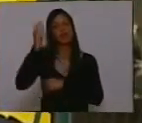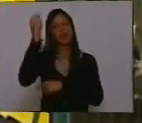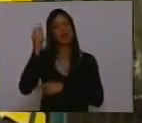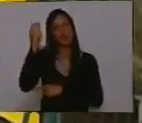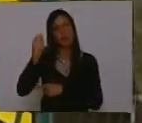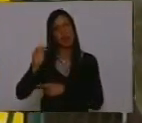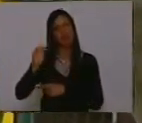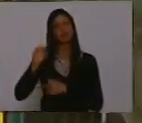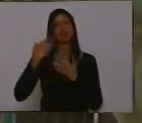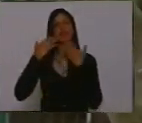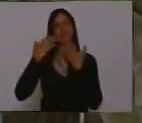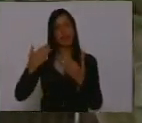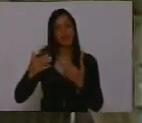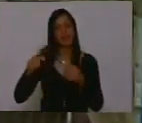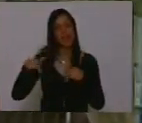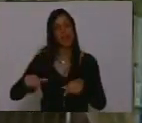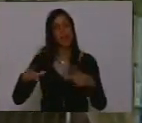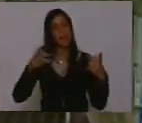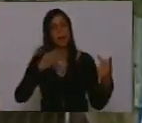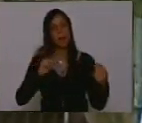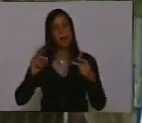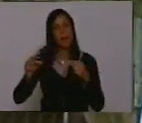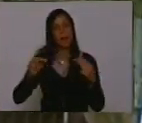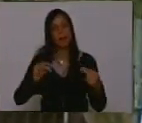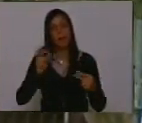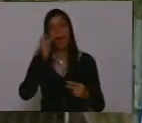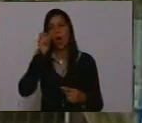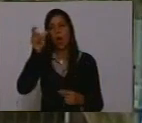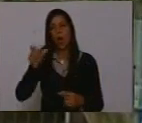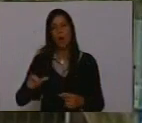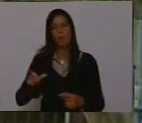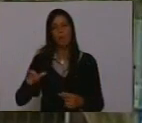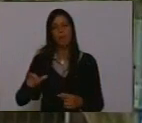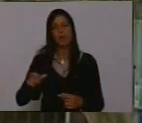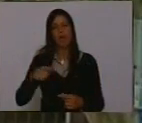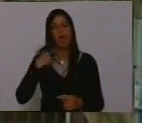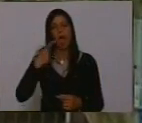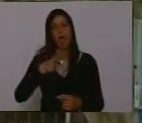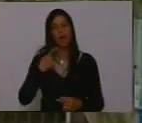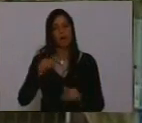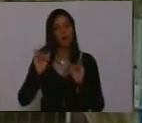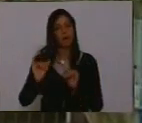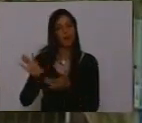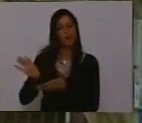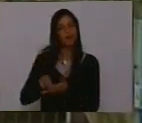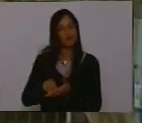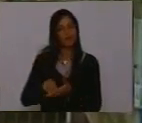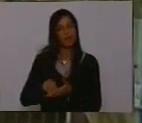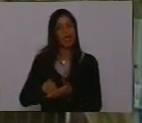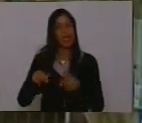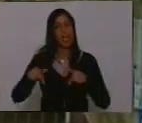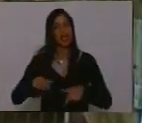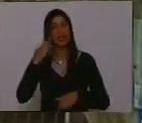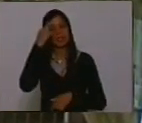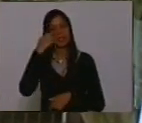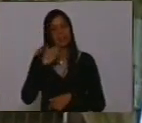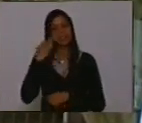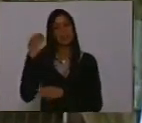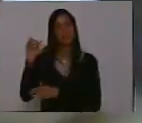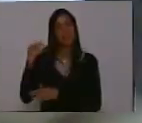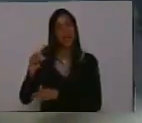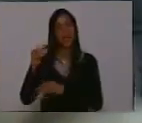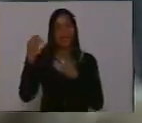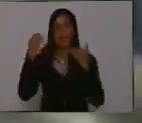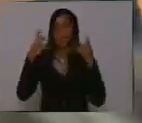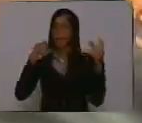debate. Un debate que, como dijo el compañero Mervin, va a vestir las calles de los Teques de propuestas,